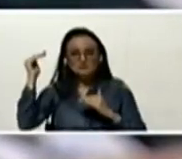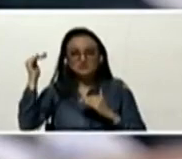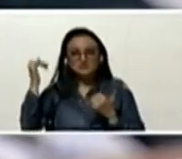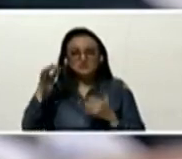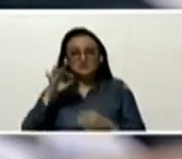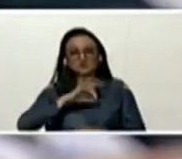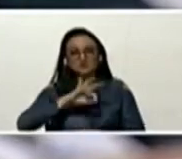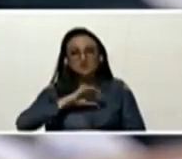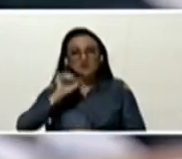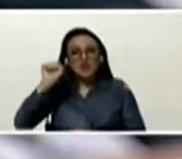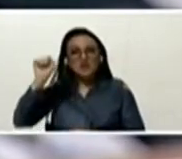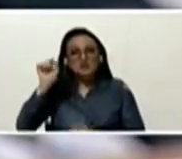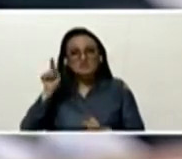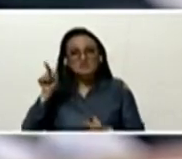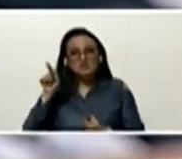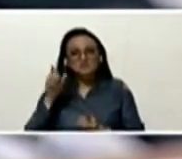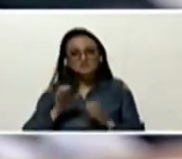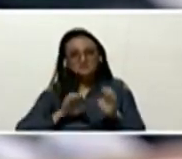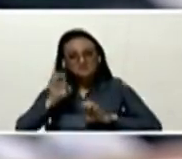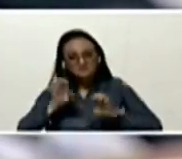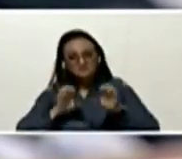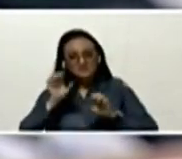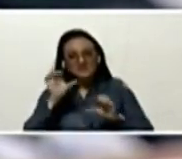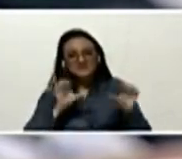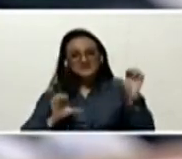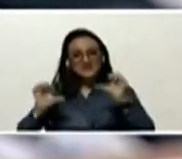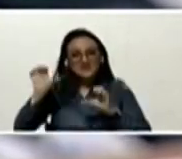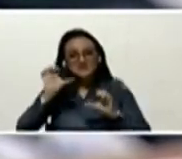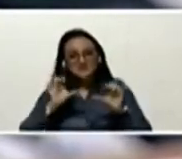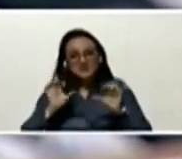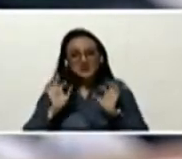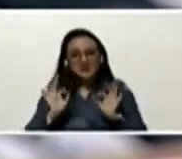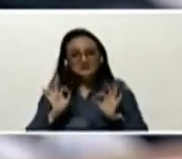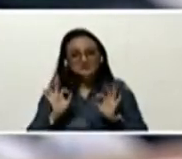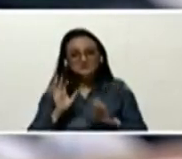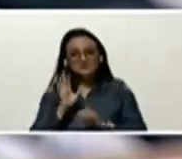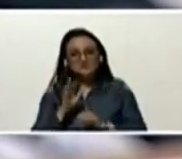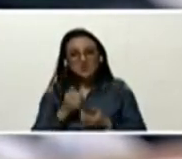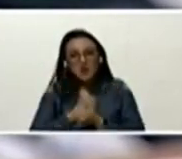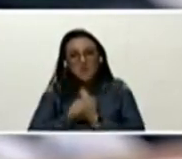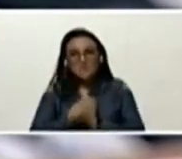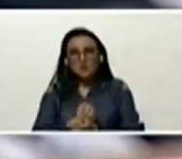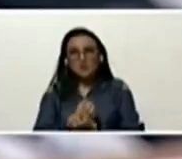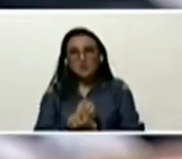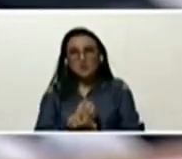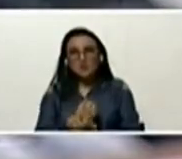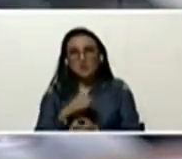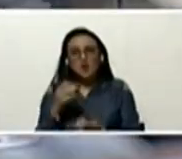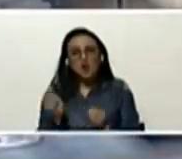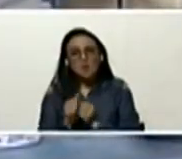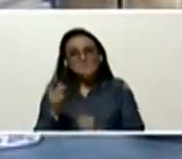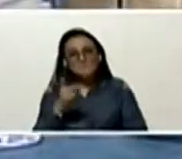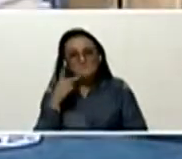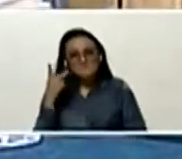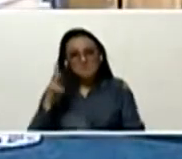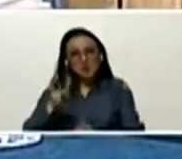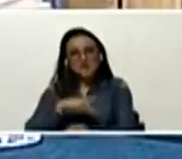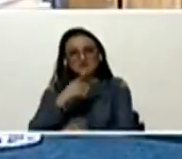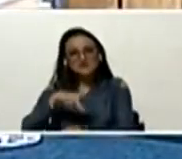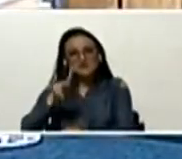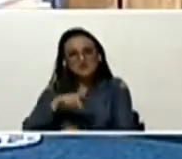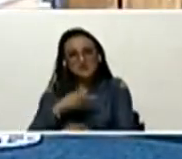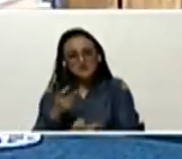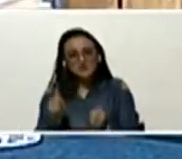del socialismo, estudiado desde la ciencia y ejercido con pasión, ejercido con poesía, ejercida con